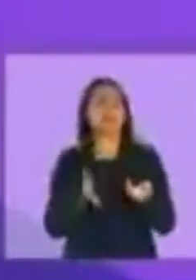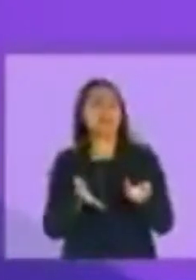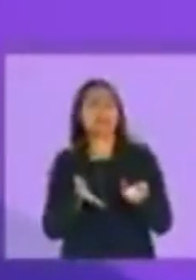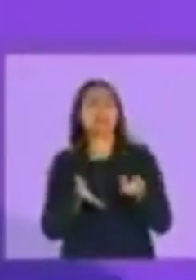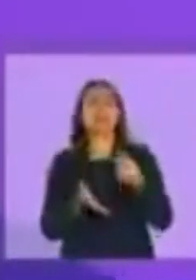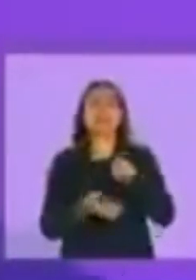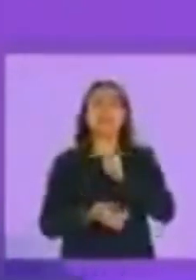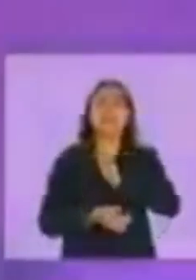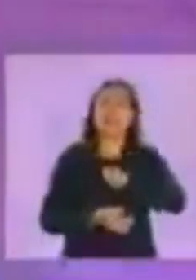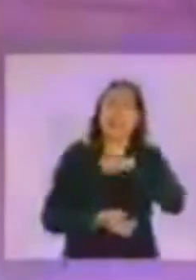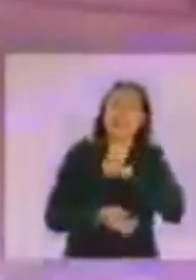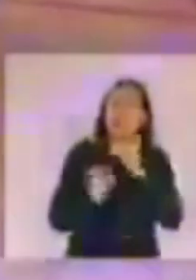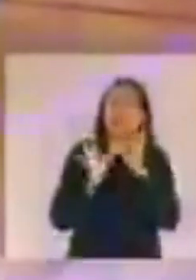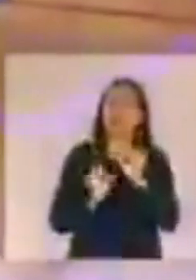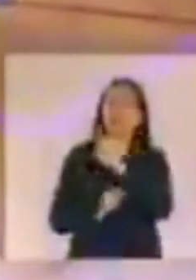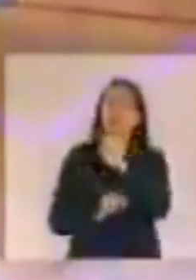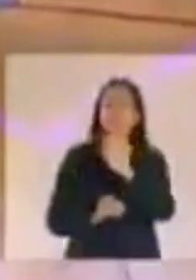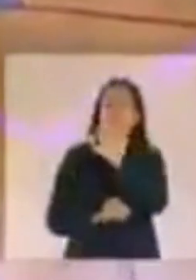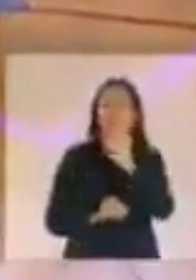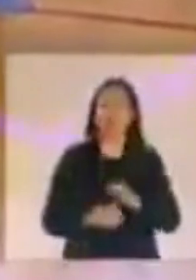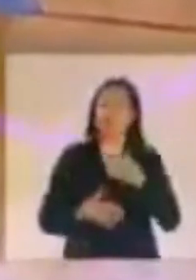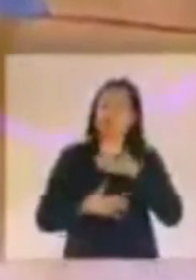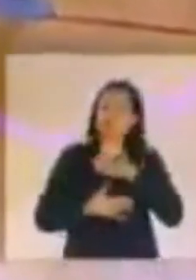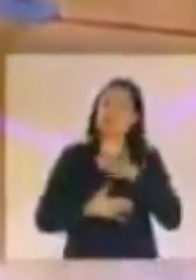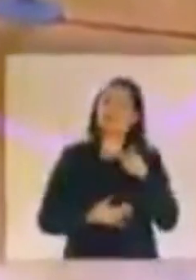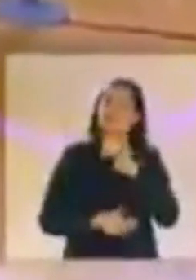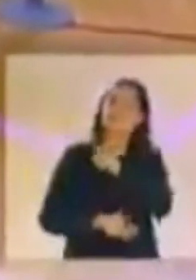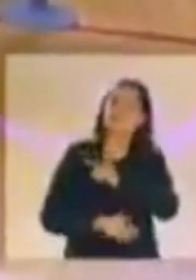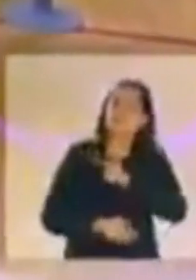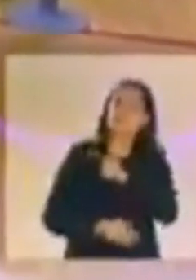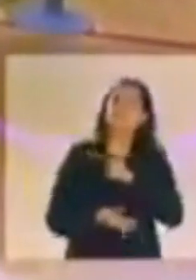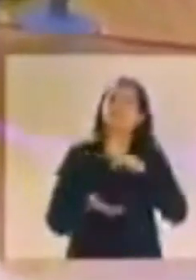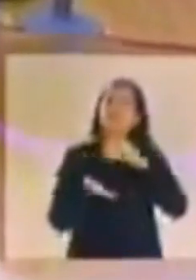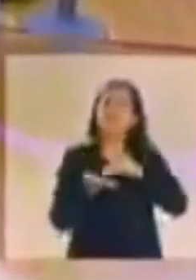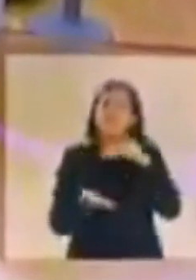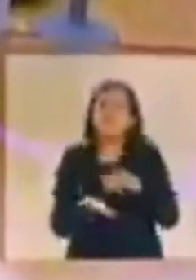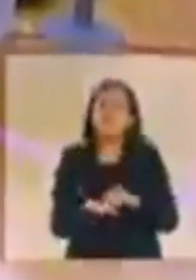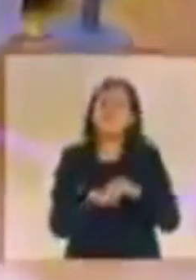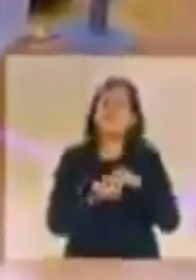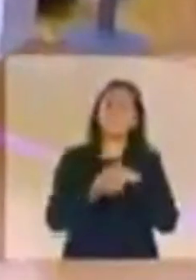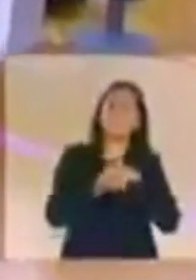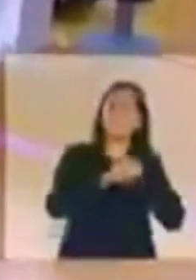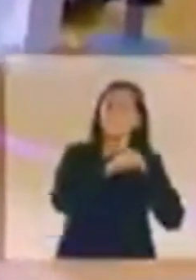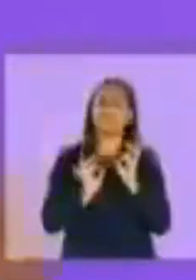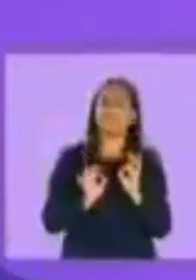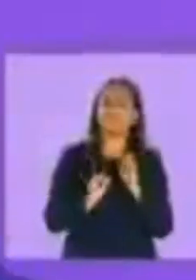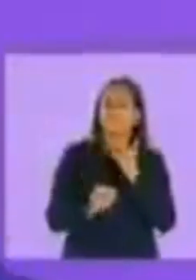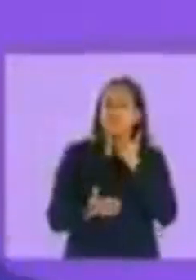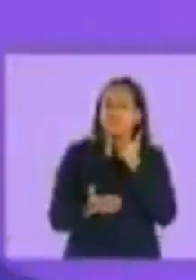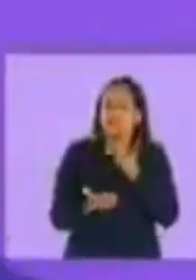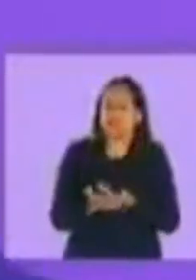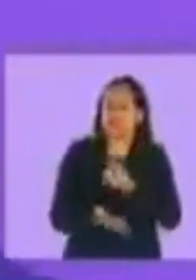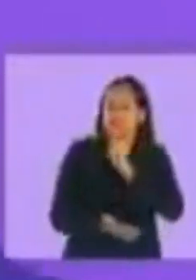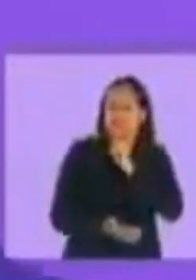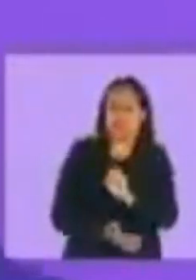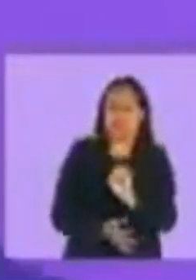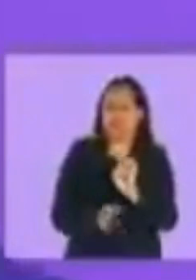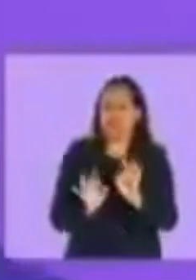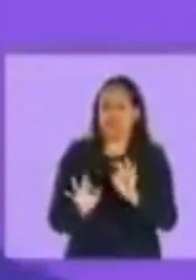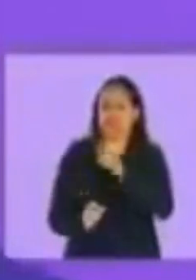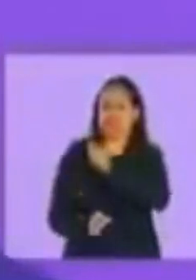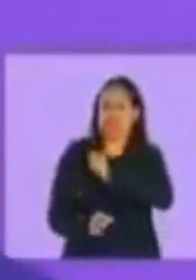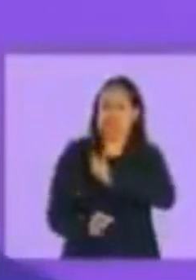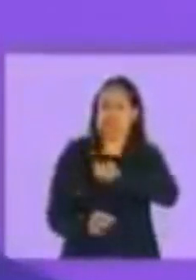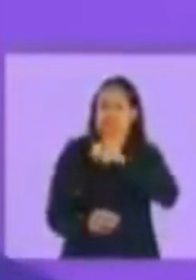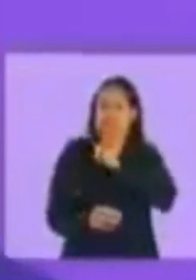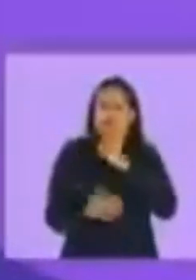médico, tal como puede verse en esta escena del debate presidencial. O sea, porque y